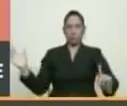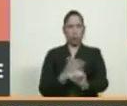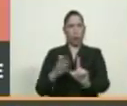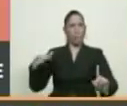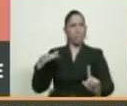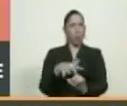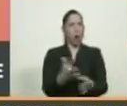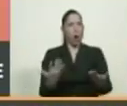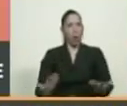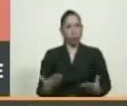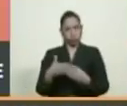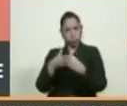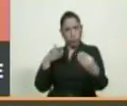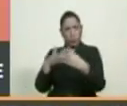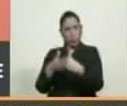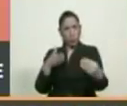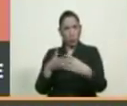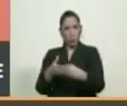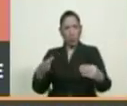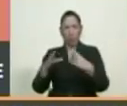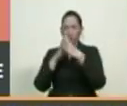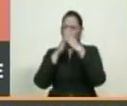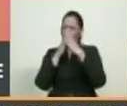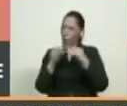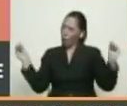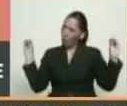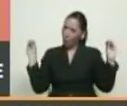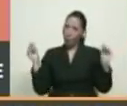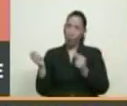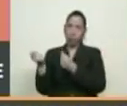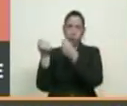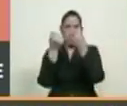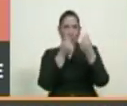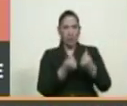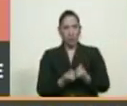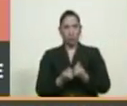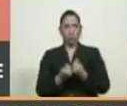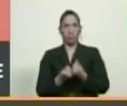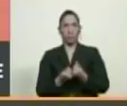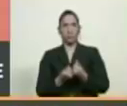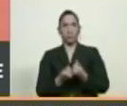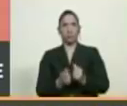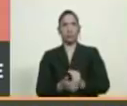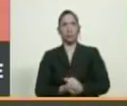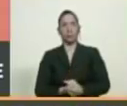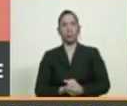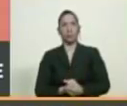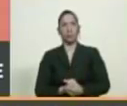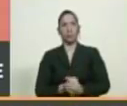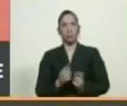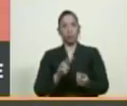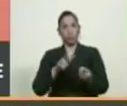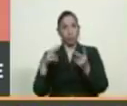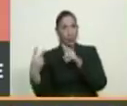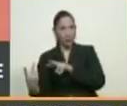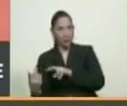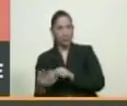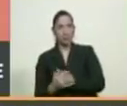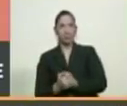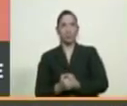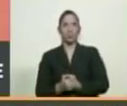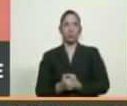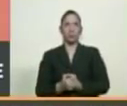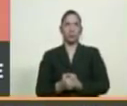de dolarización de todos los precios de la economía, mientras simultáneamente, y estos son los